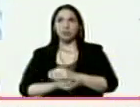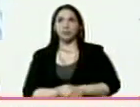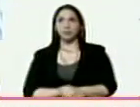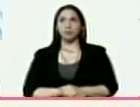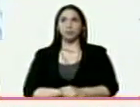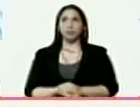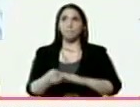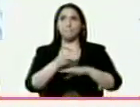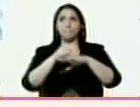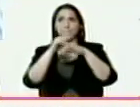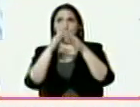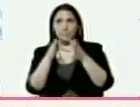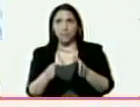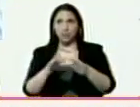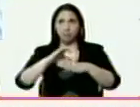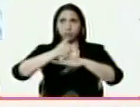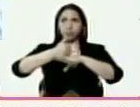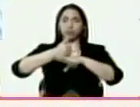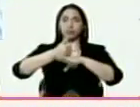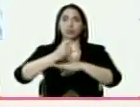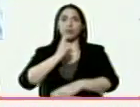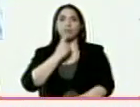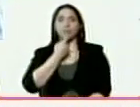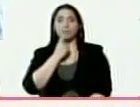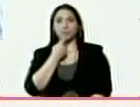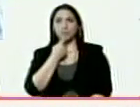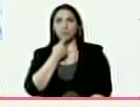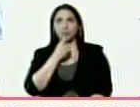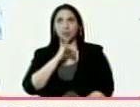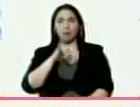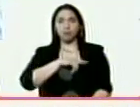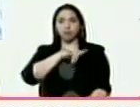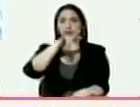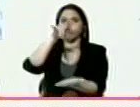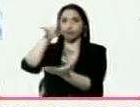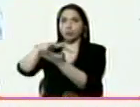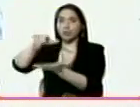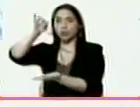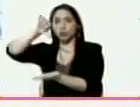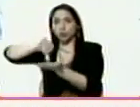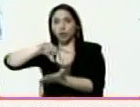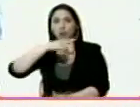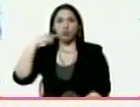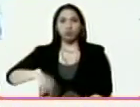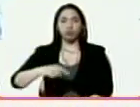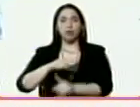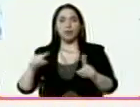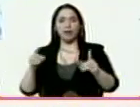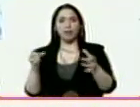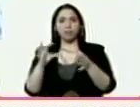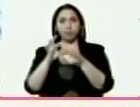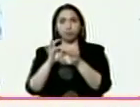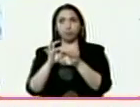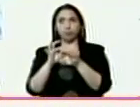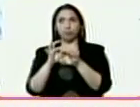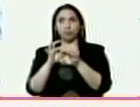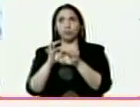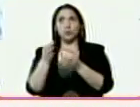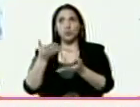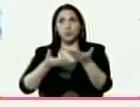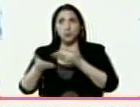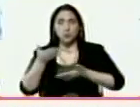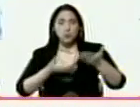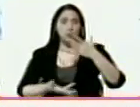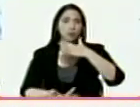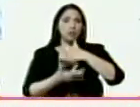el ministro, el general en jefe Padrino López, que se encuentra en la ciudad de Moscú para afianzar y consolidar la cooperación